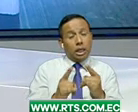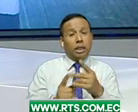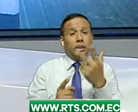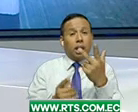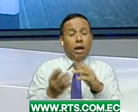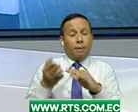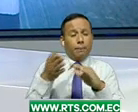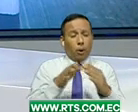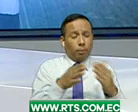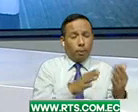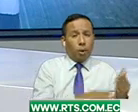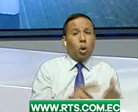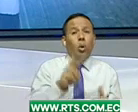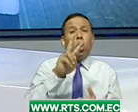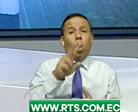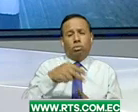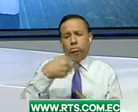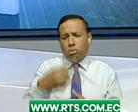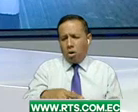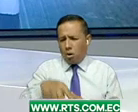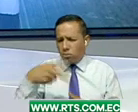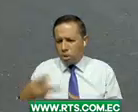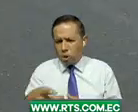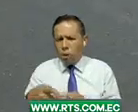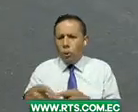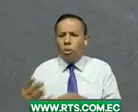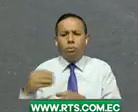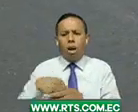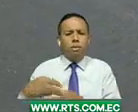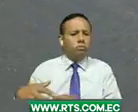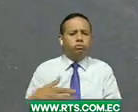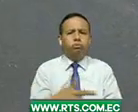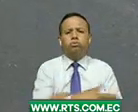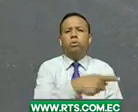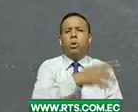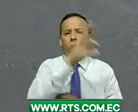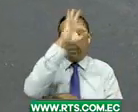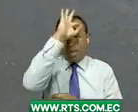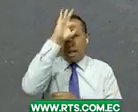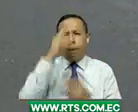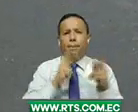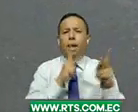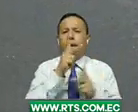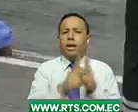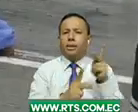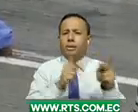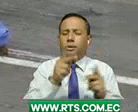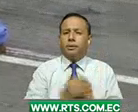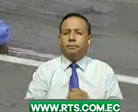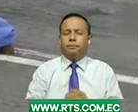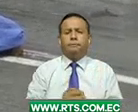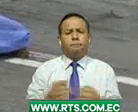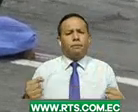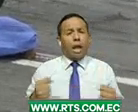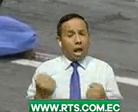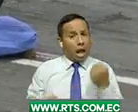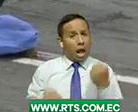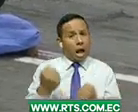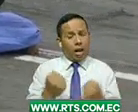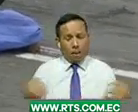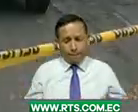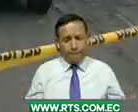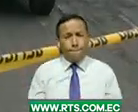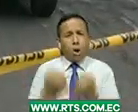una casa de salud en el Cantón Playas. Un fatal accidente de tránsito dejó como resultado la muerte de